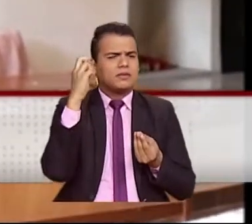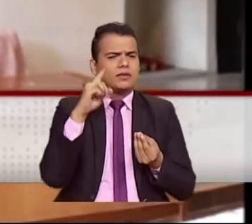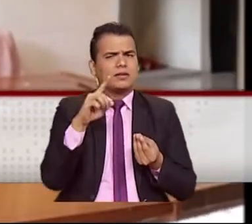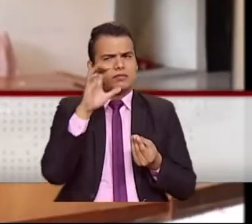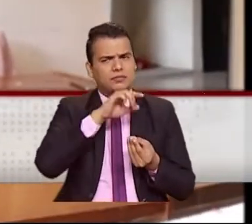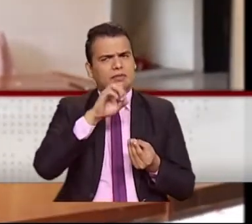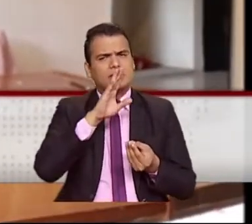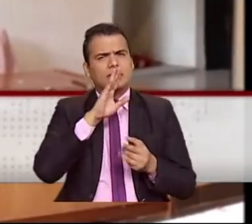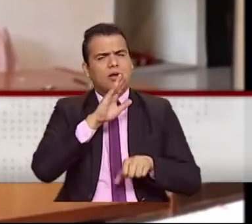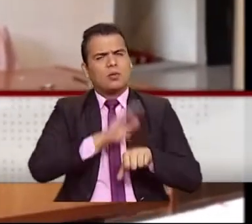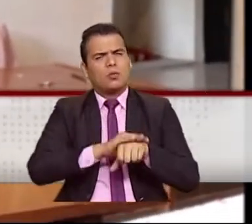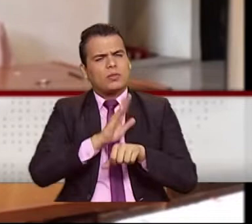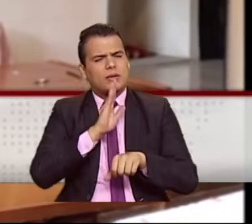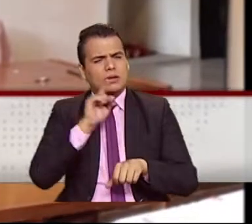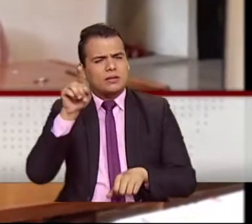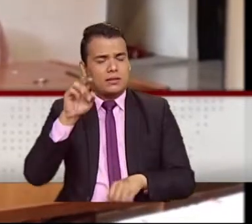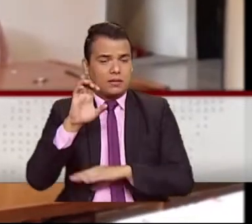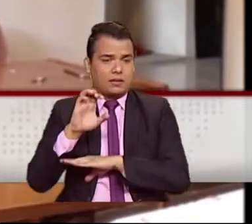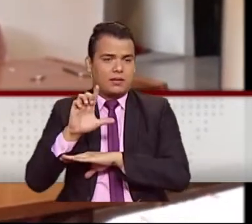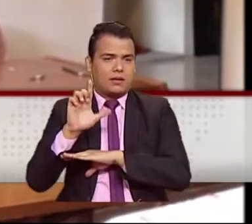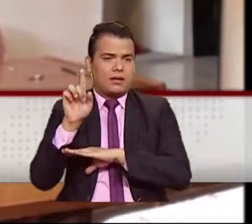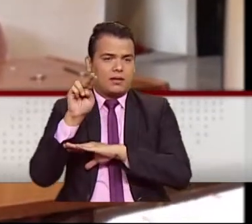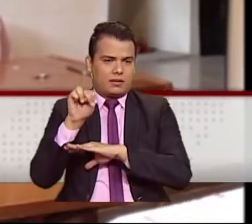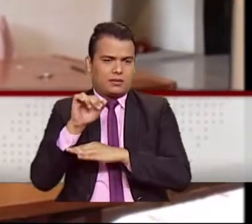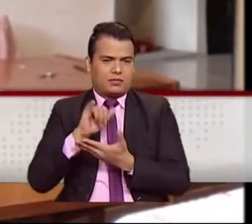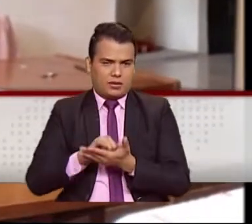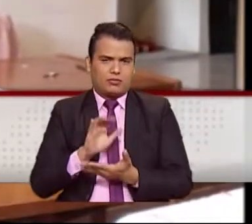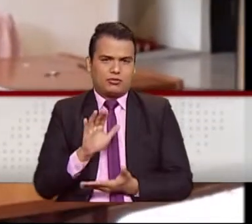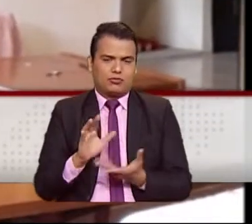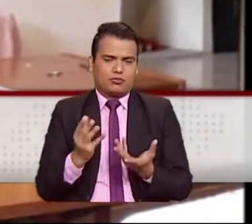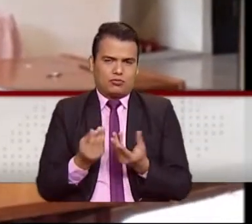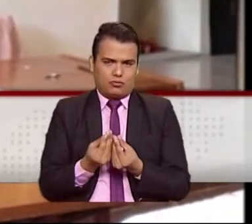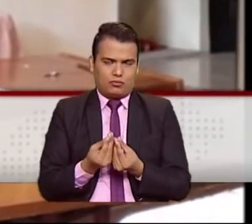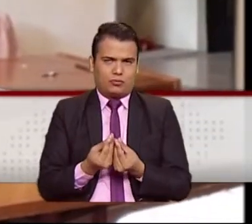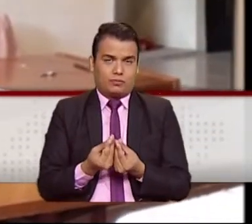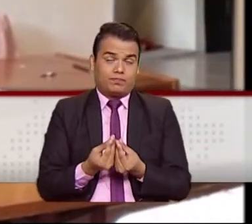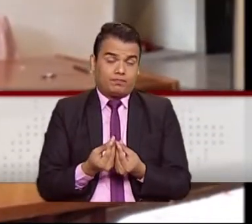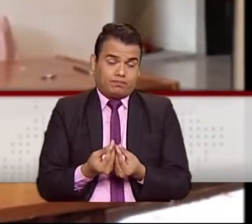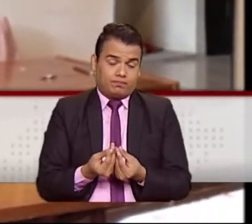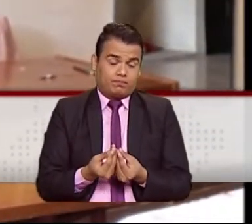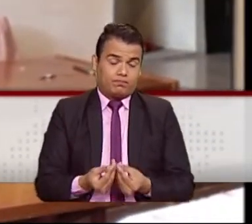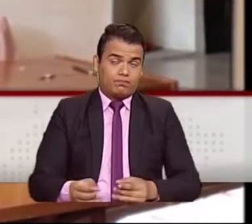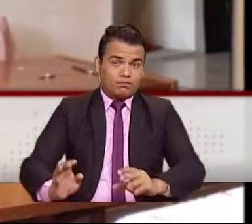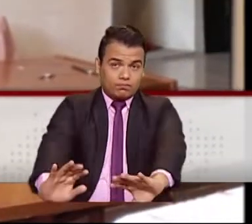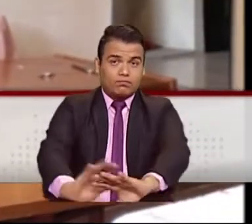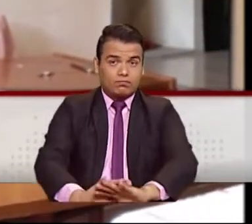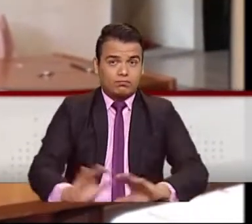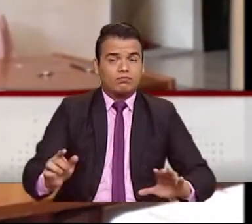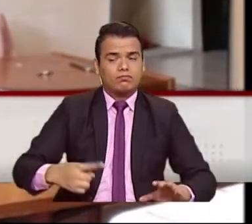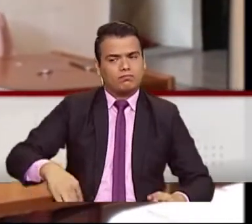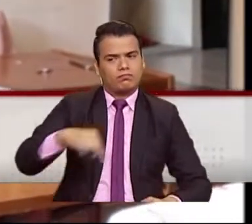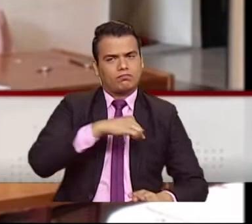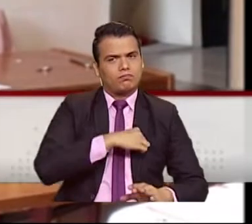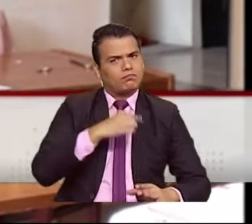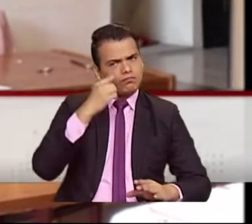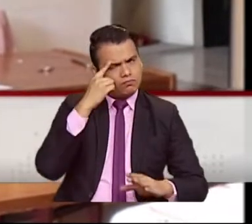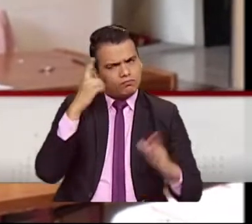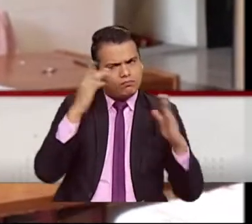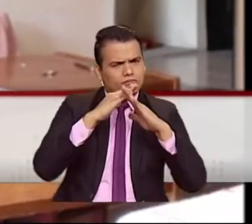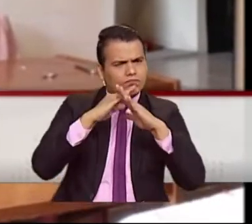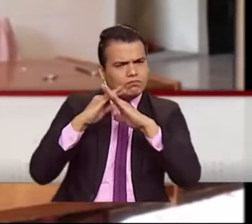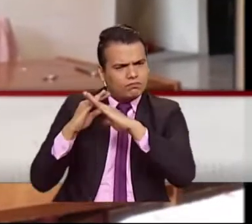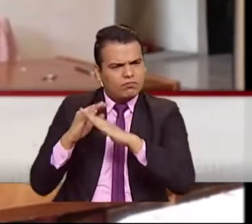el causante de este hecho tan lamentable que repudiamos, y esto nos fortalece y vamos a actuar con toda